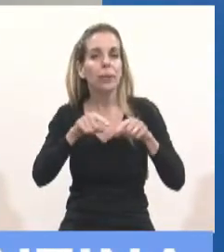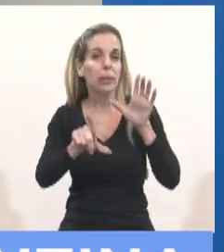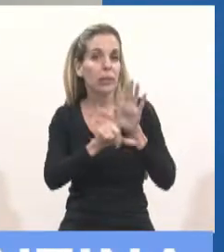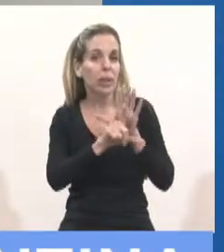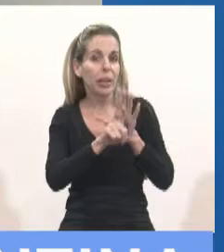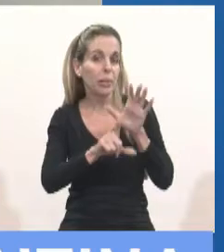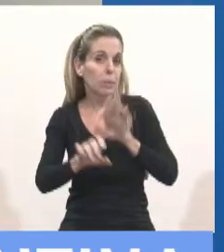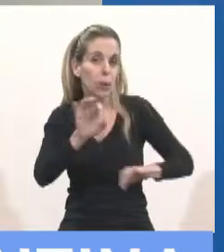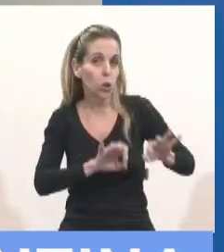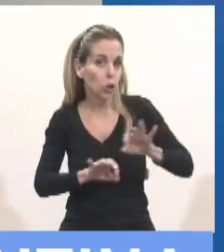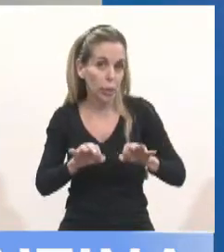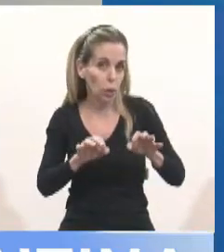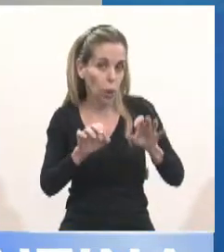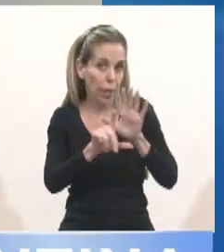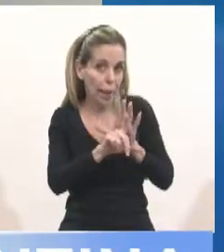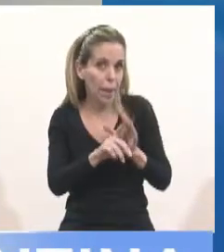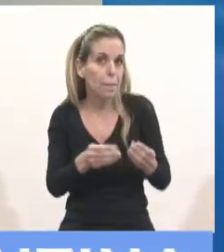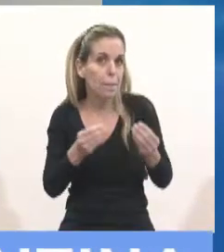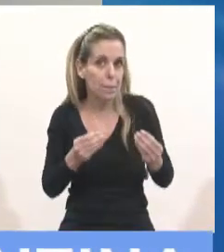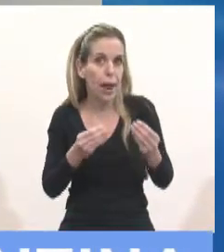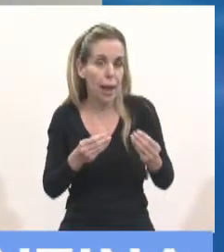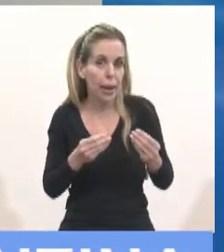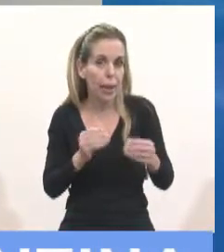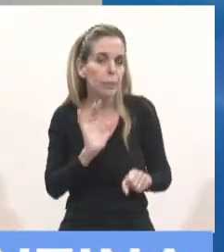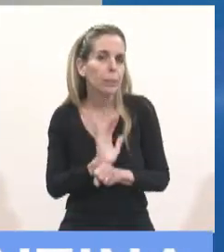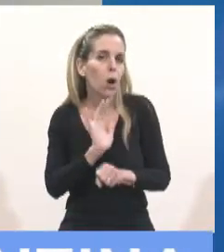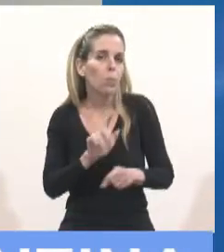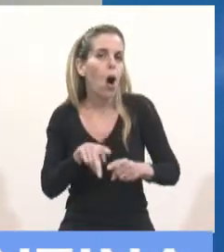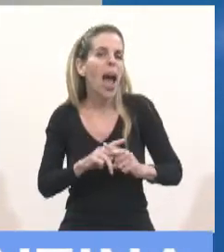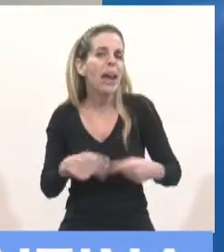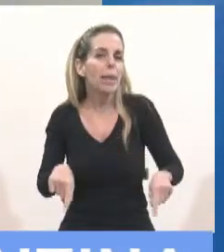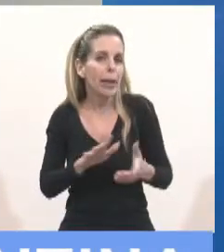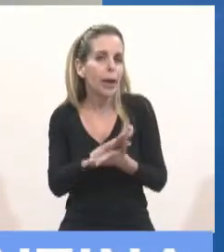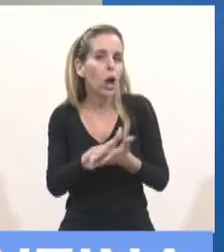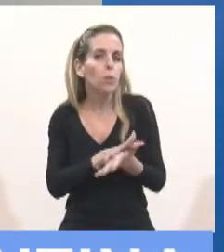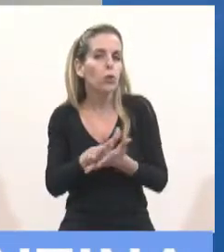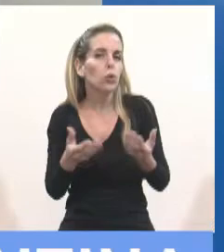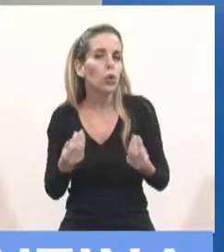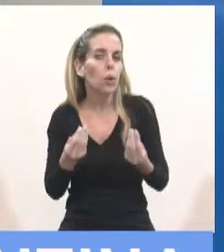debatiendo esta ley para salir de una de las herramientas para salir del polo,